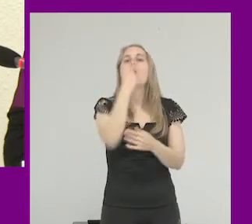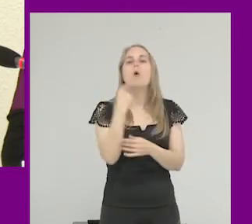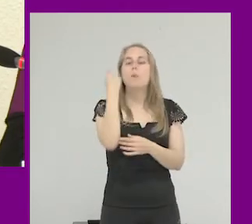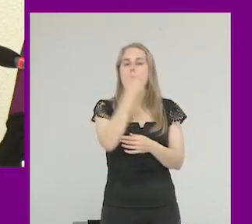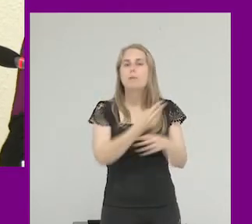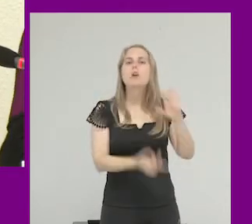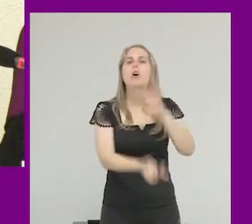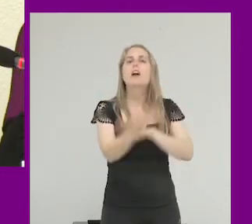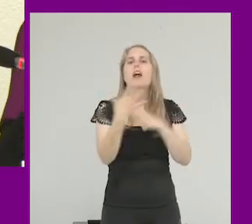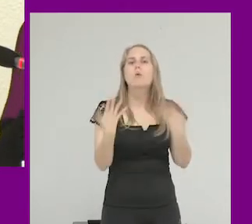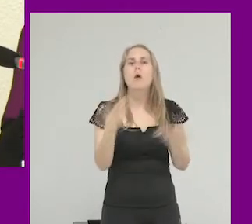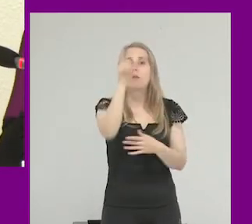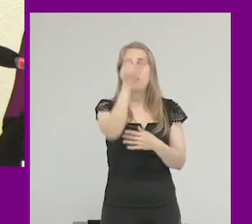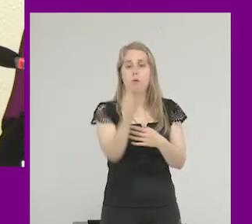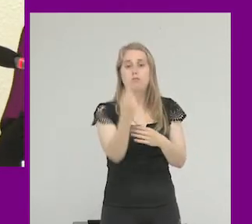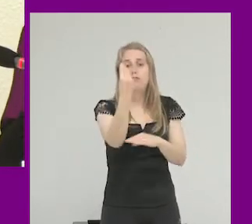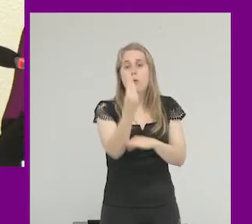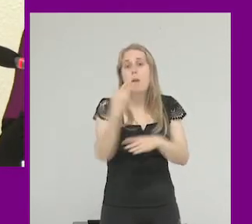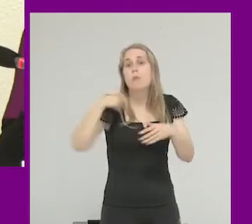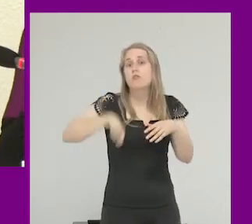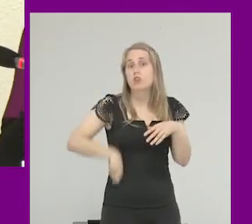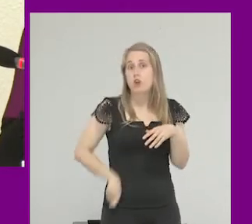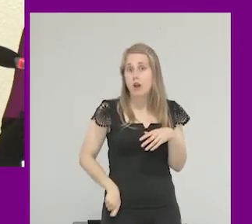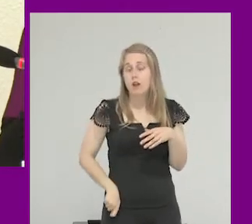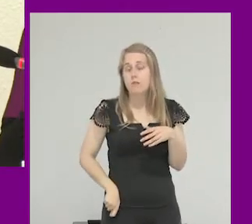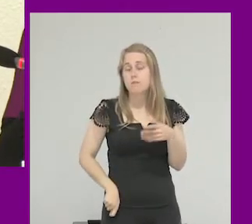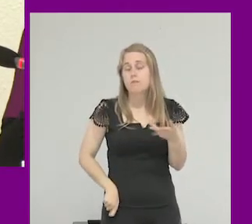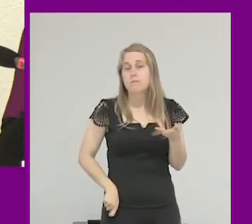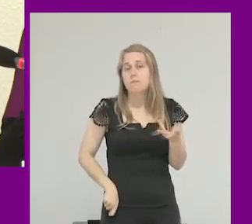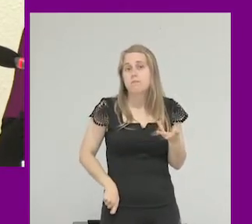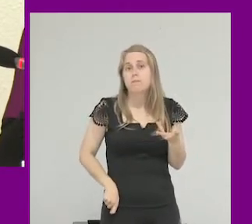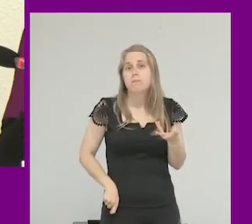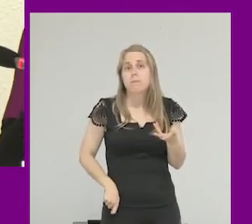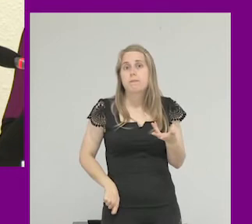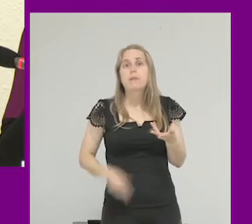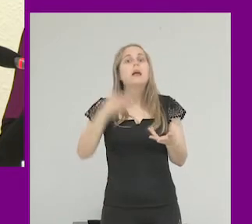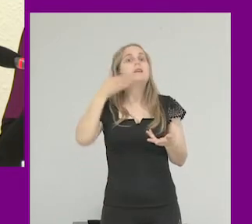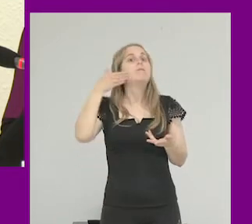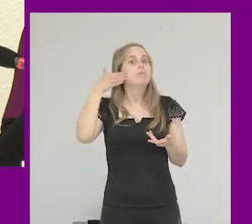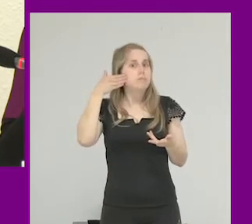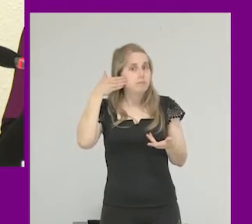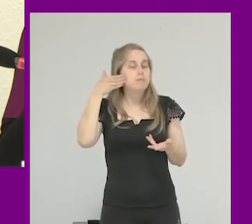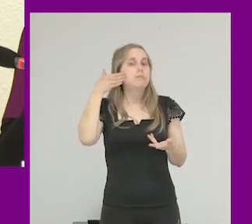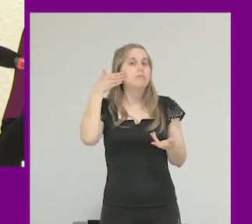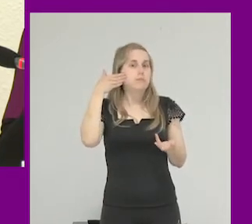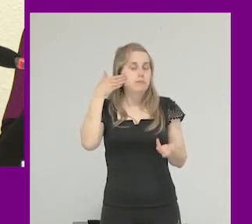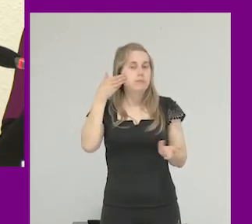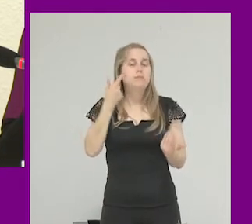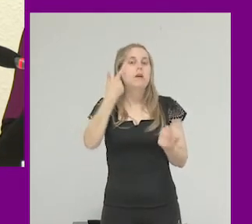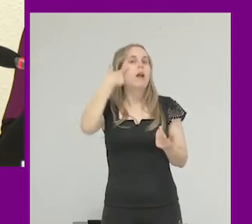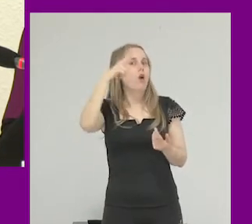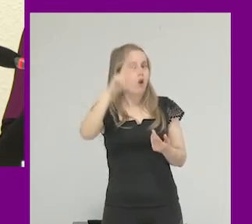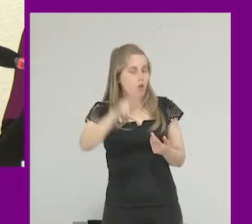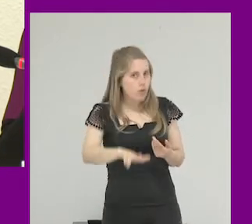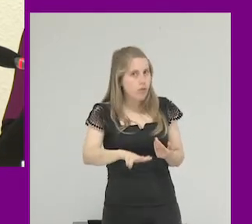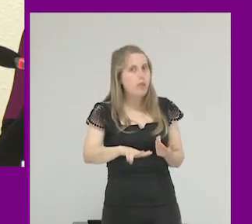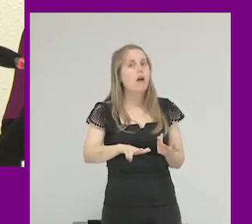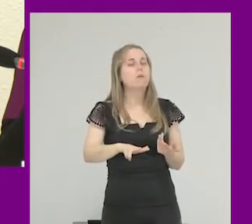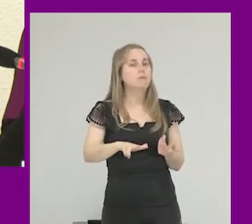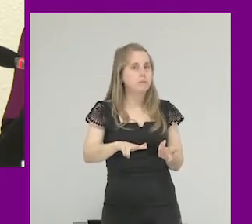de una figura profesional digna, que esté reconocida, que